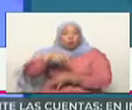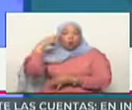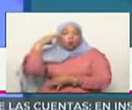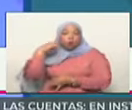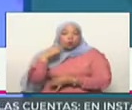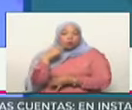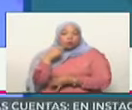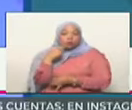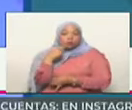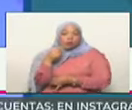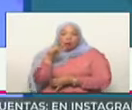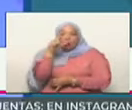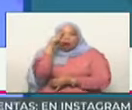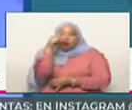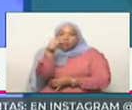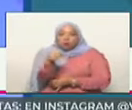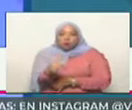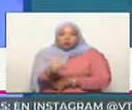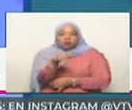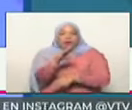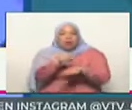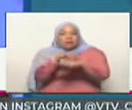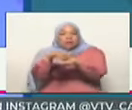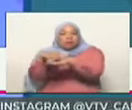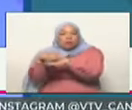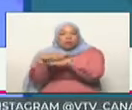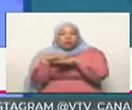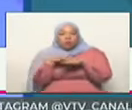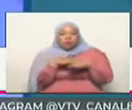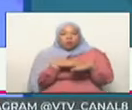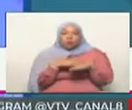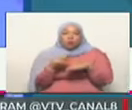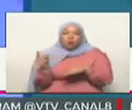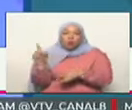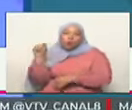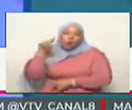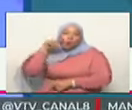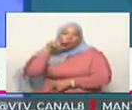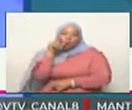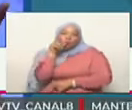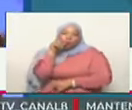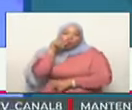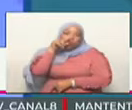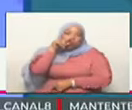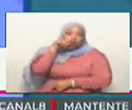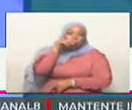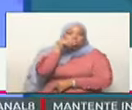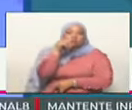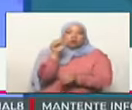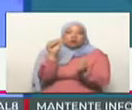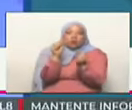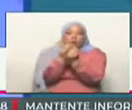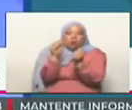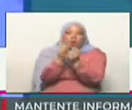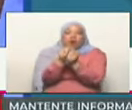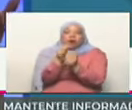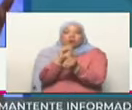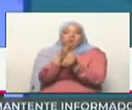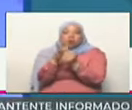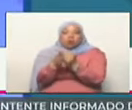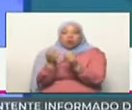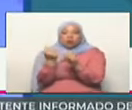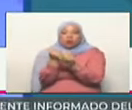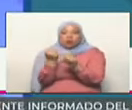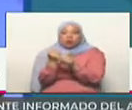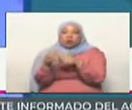las golondrinas anunciaban que llegaba a nuestra patria la salvación nuevamente, y eso lo